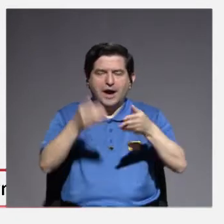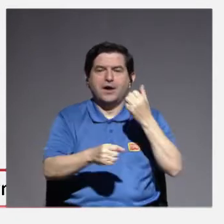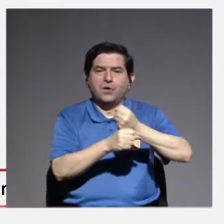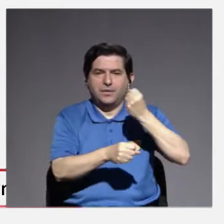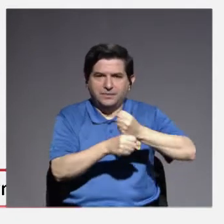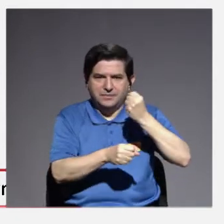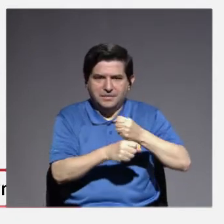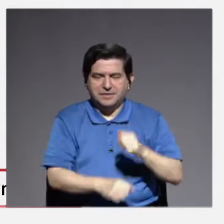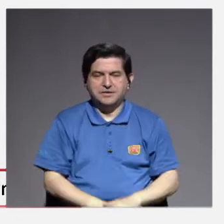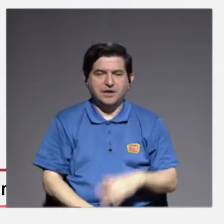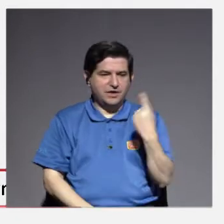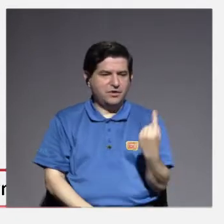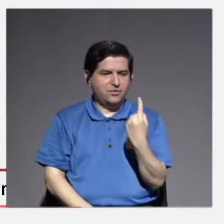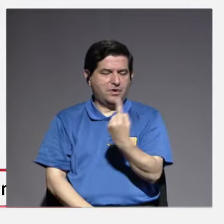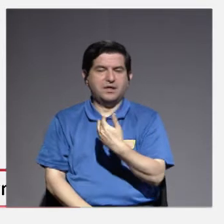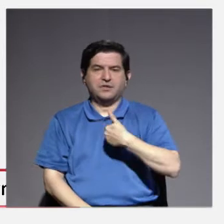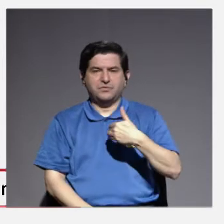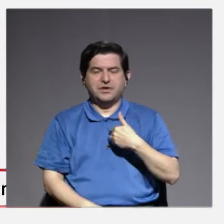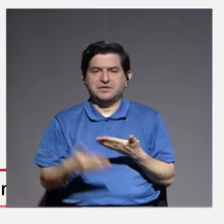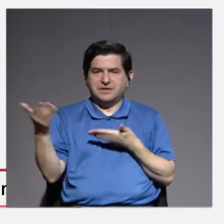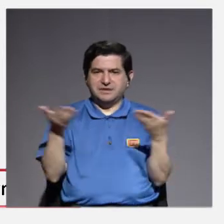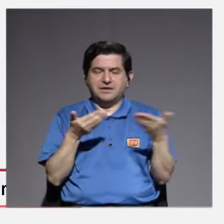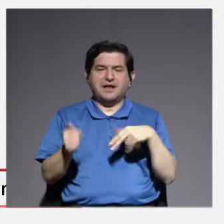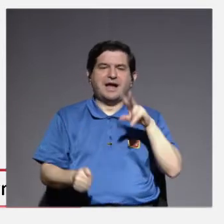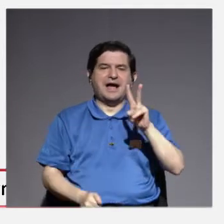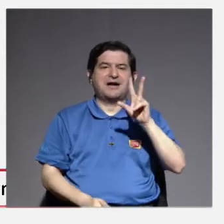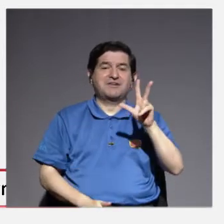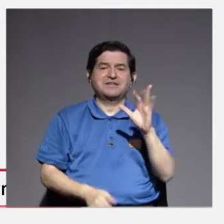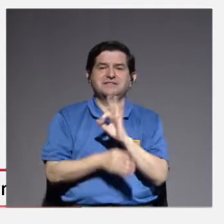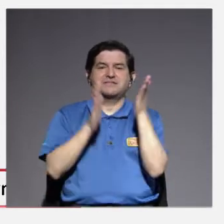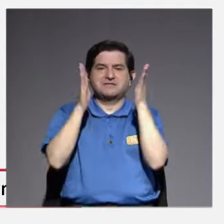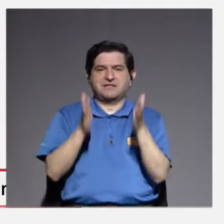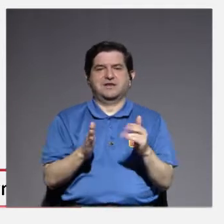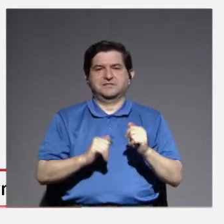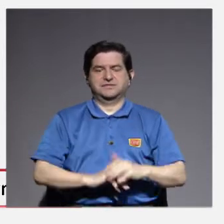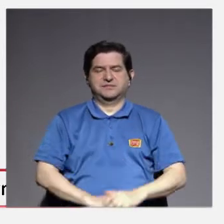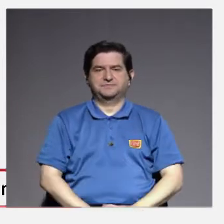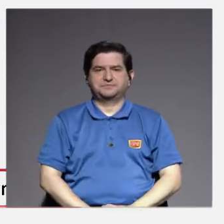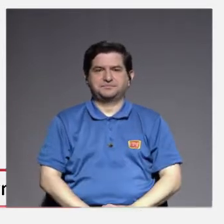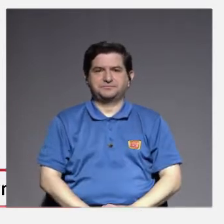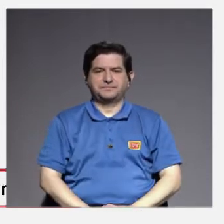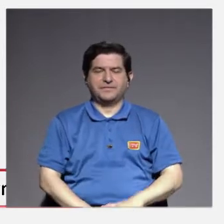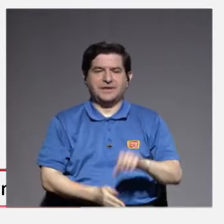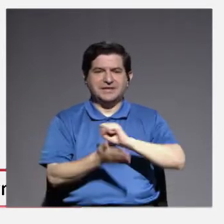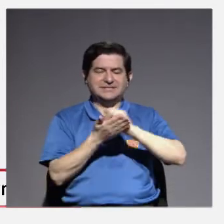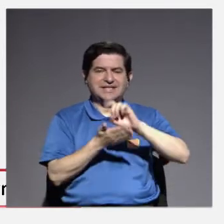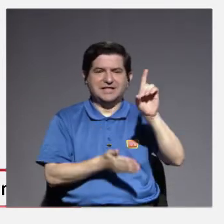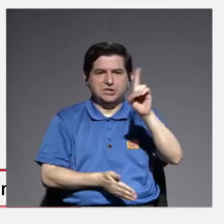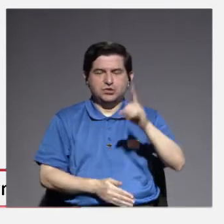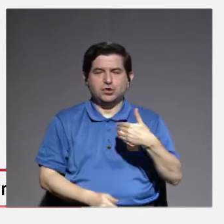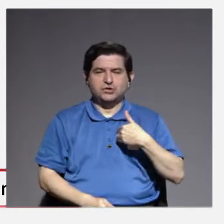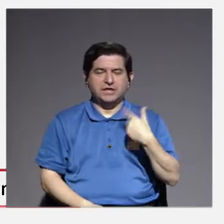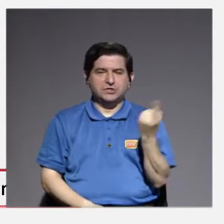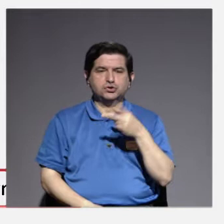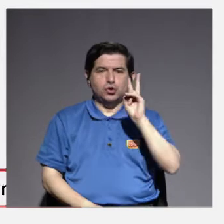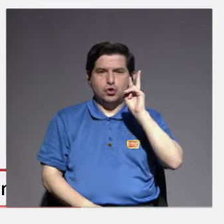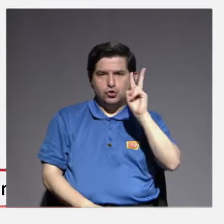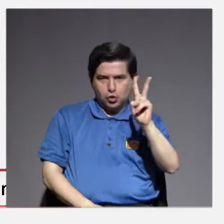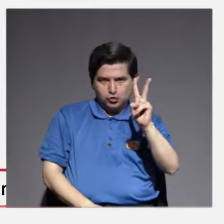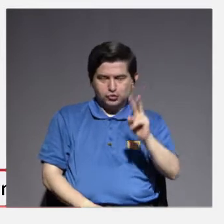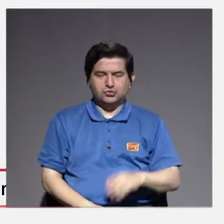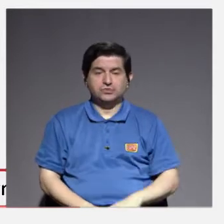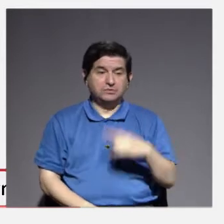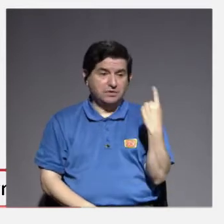trabajo, cada informático tendría que dar servicio a 23 funcionarios. Santo Domingo, por ejemplo, tiene solamente 2 informáticos.